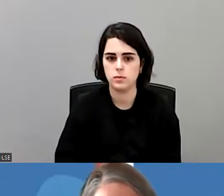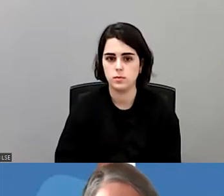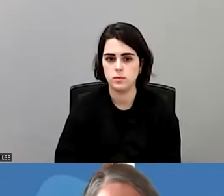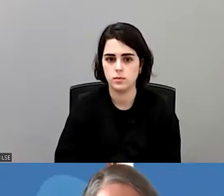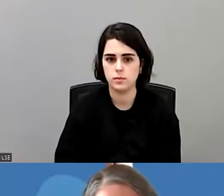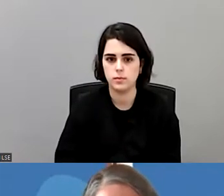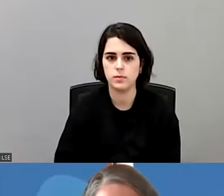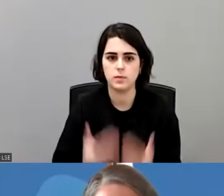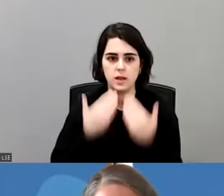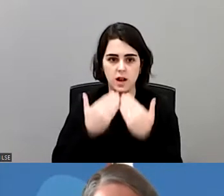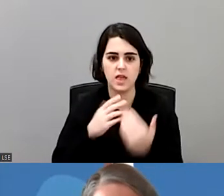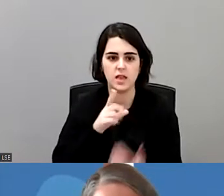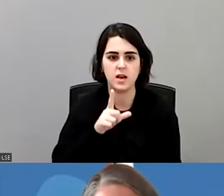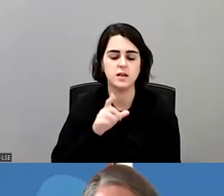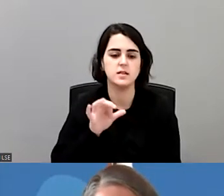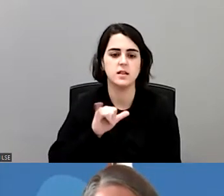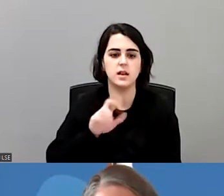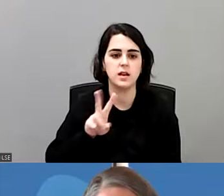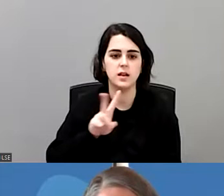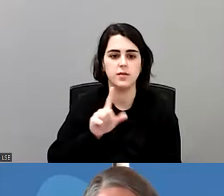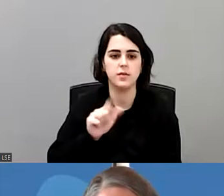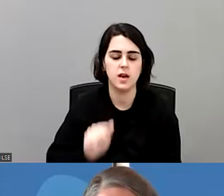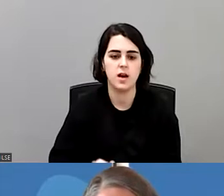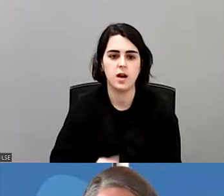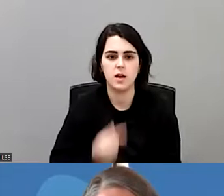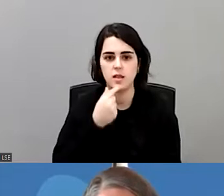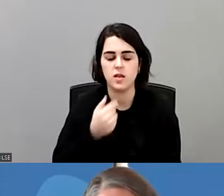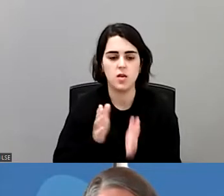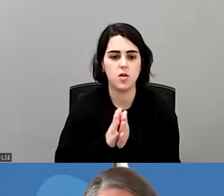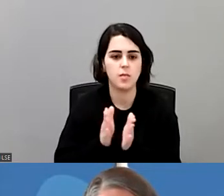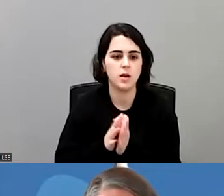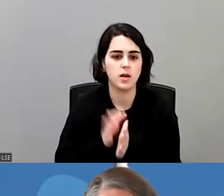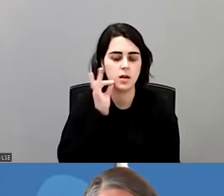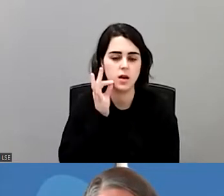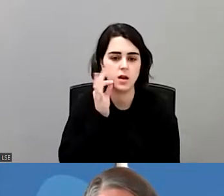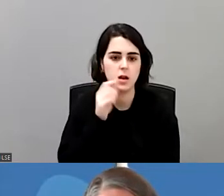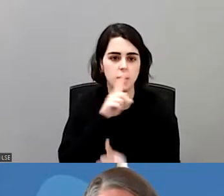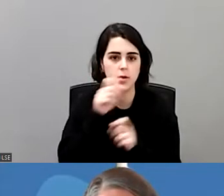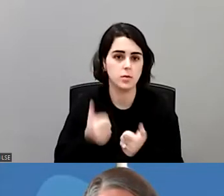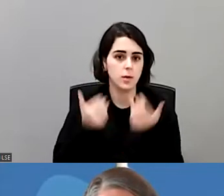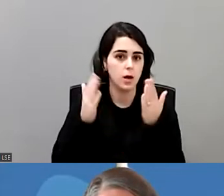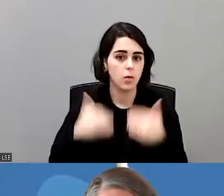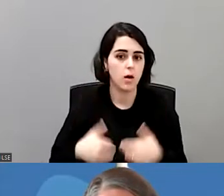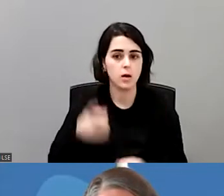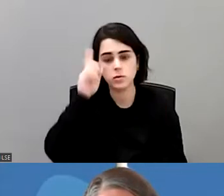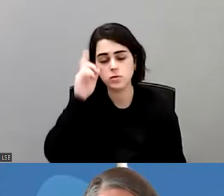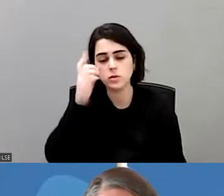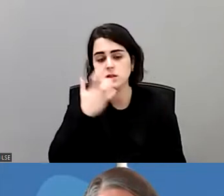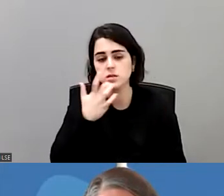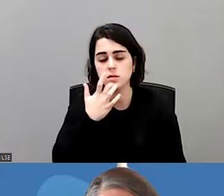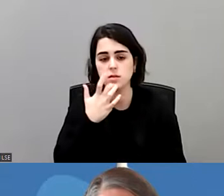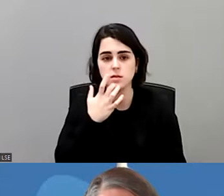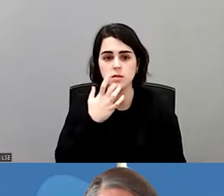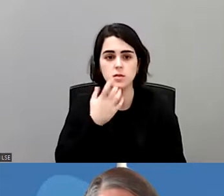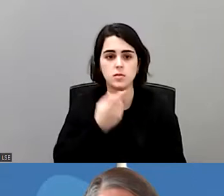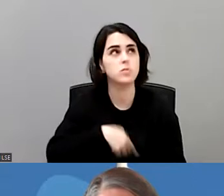Muchas gracias, Silvia. Creo que me estaban comentando las compañeras que no había más preguntas. No sé si hay... Es verdad que, bueno,